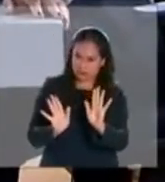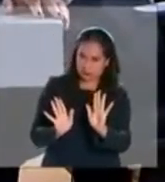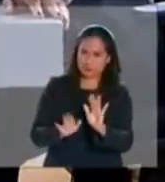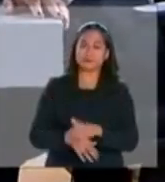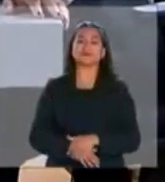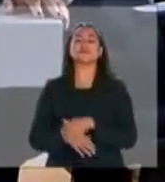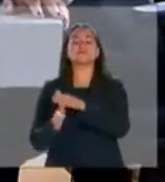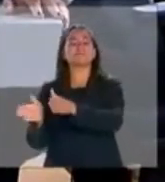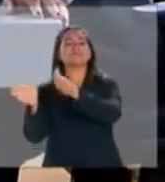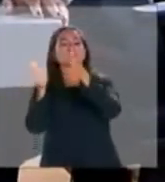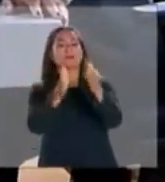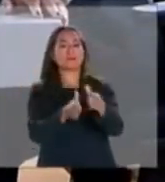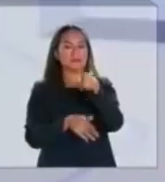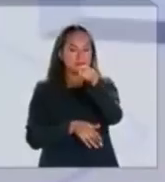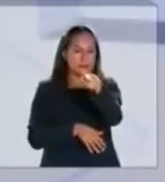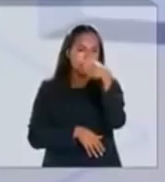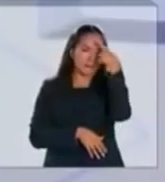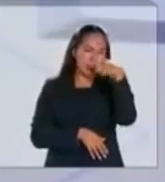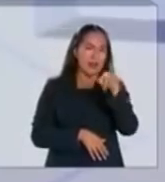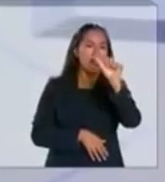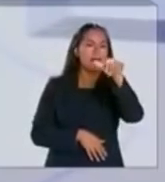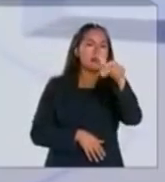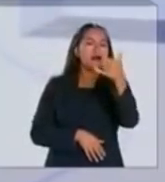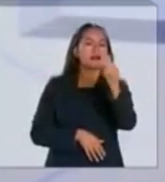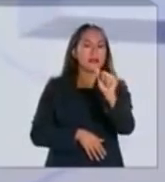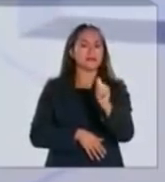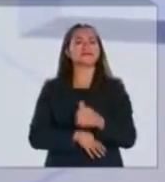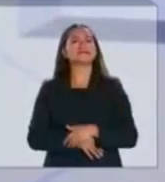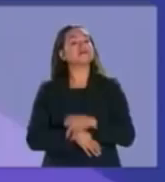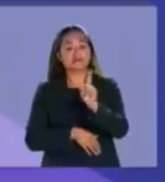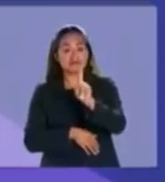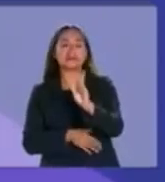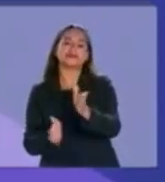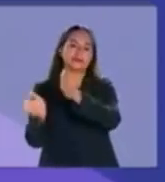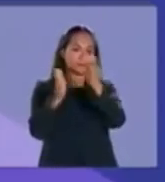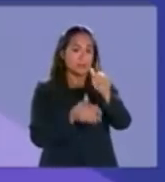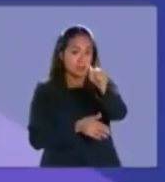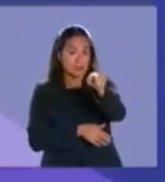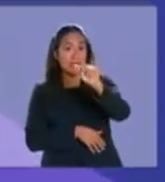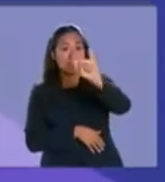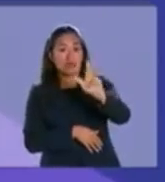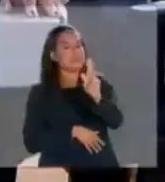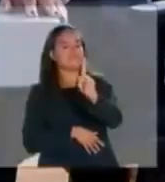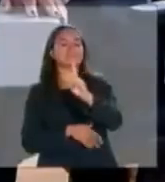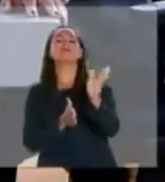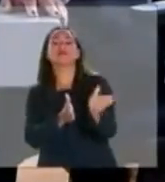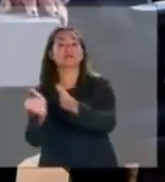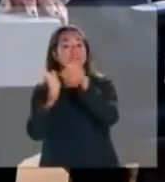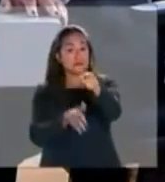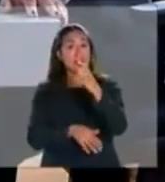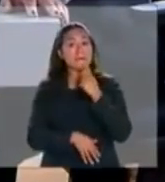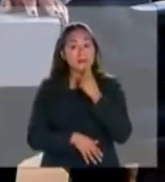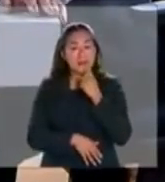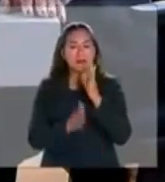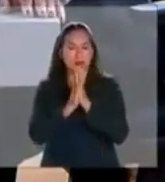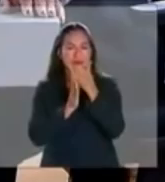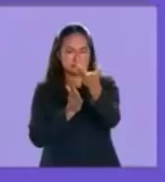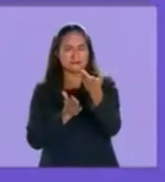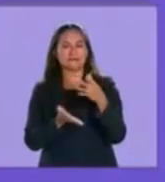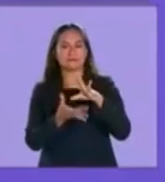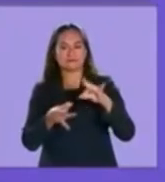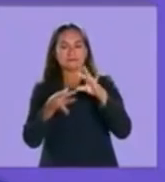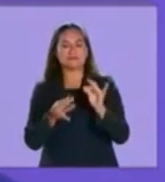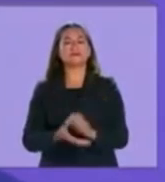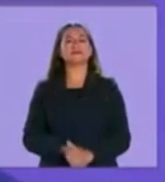segunda réplica candidato rodríguez calderón candidato lópez obrador por favor no tengo si